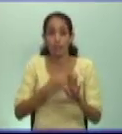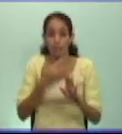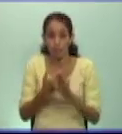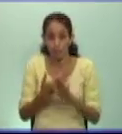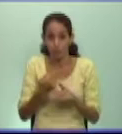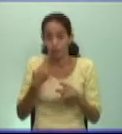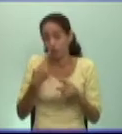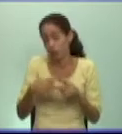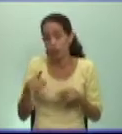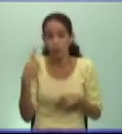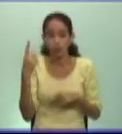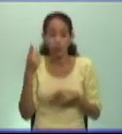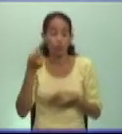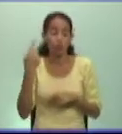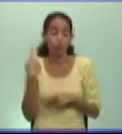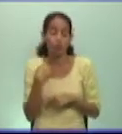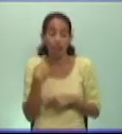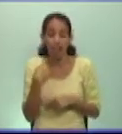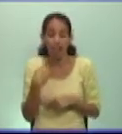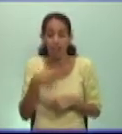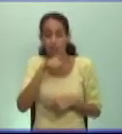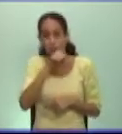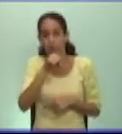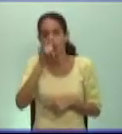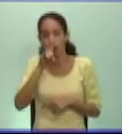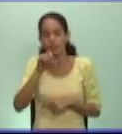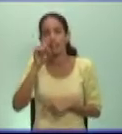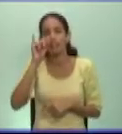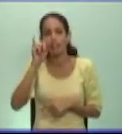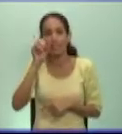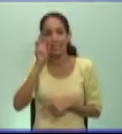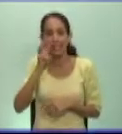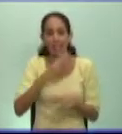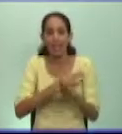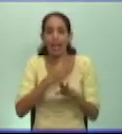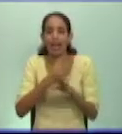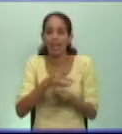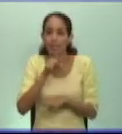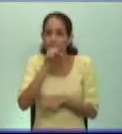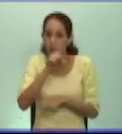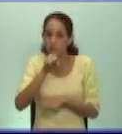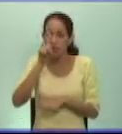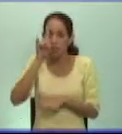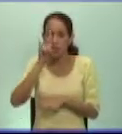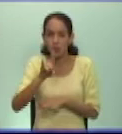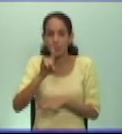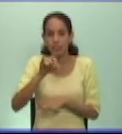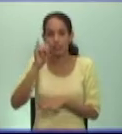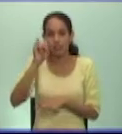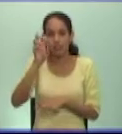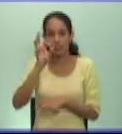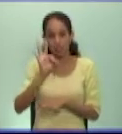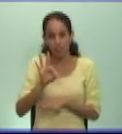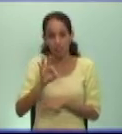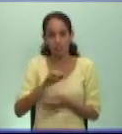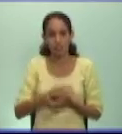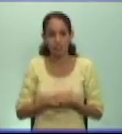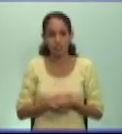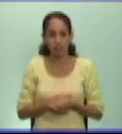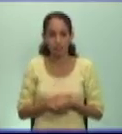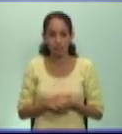68 Lyndon Johnson. Johnson, que tiene su particularidad y queremos que la gran sociedad es parte de esa política que